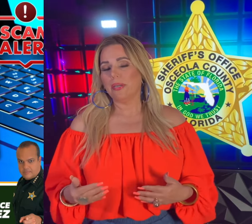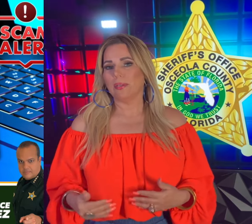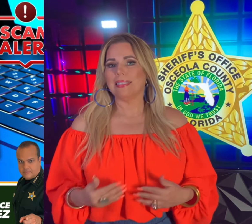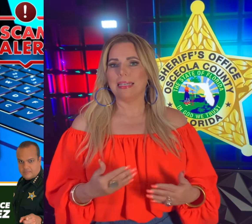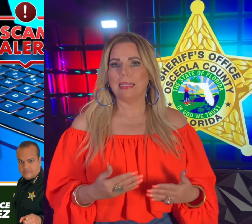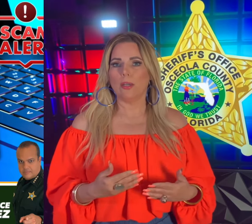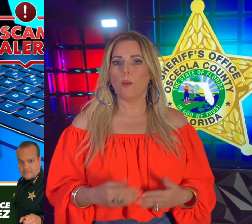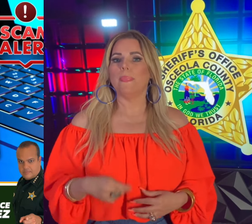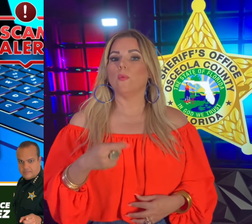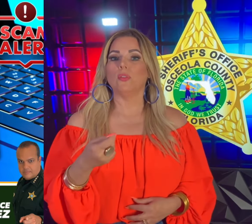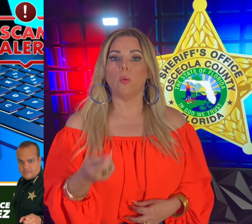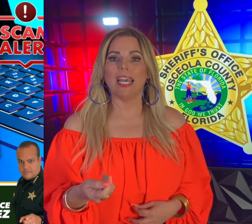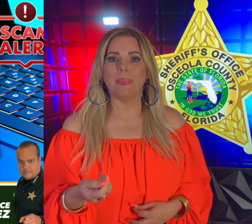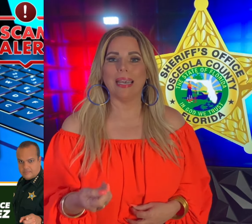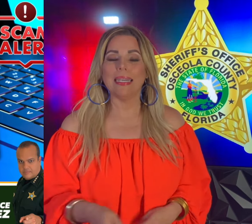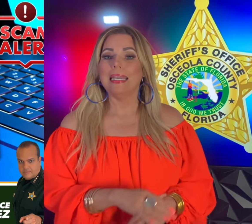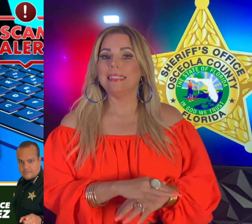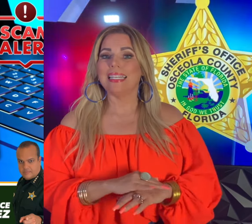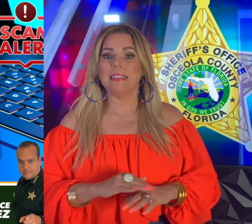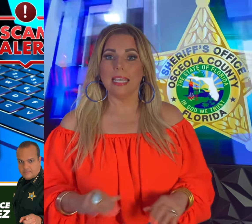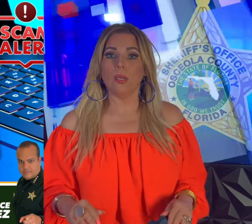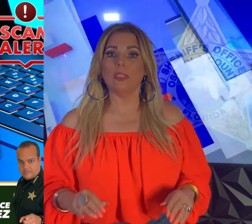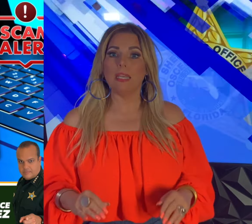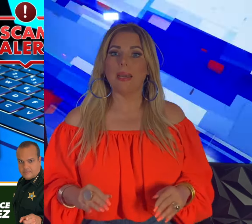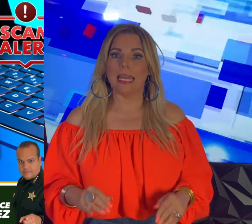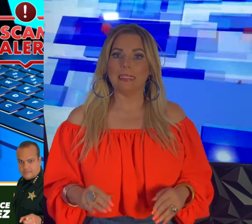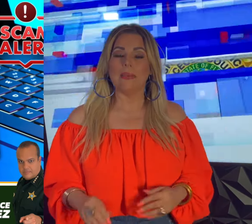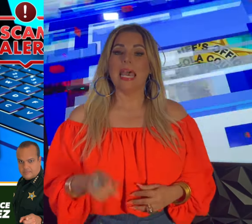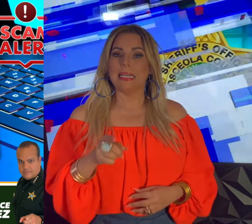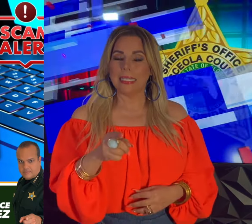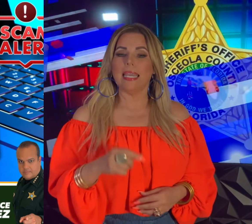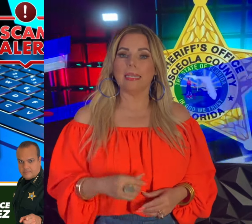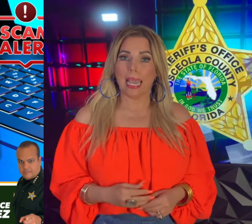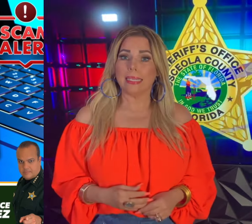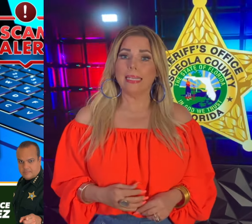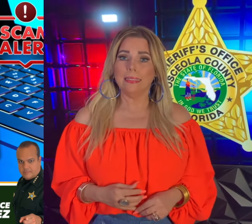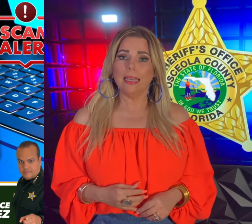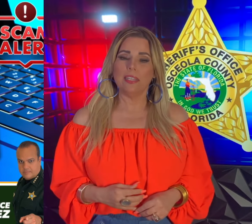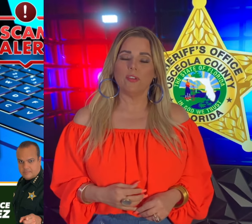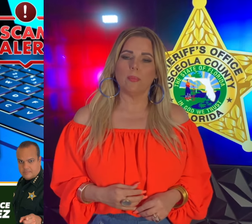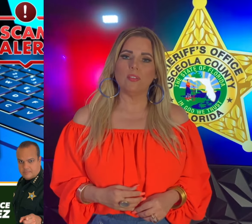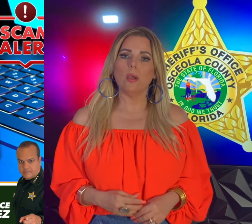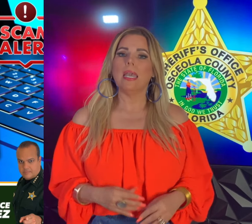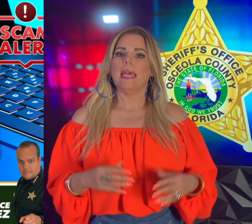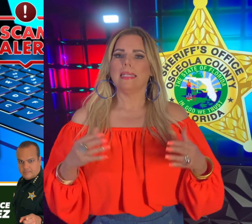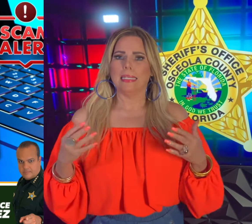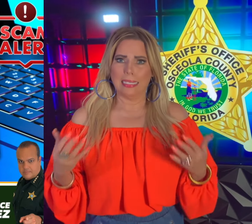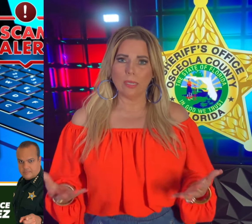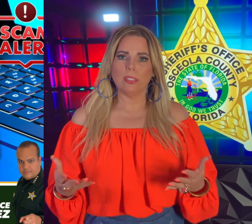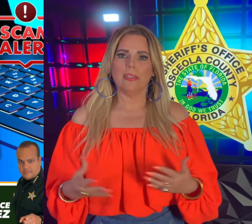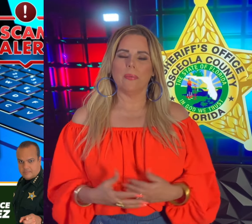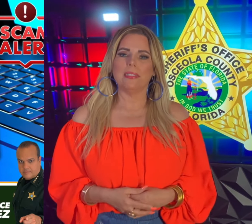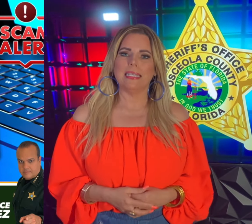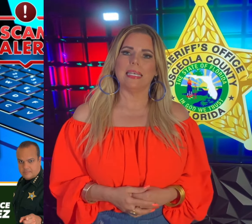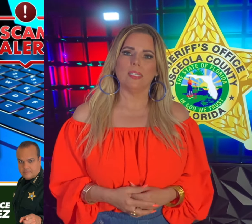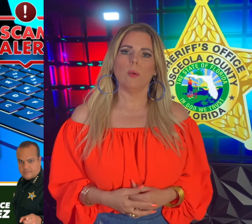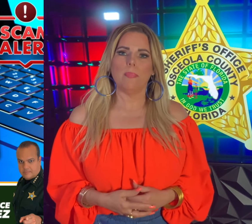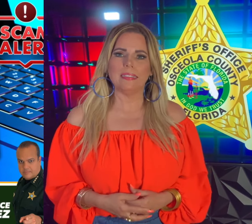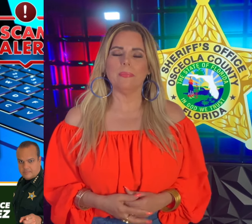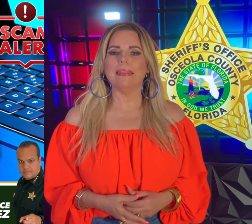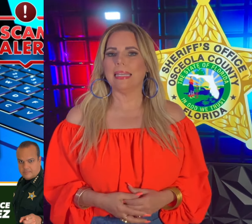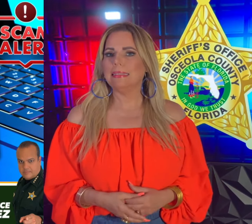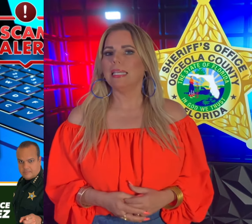las personas hacen la compra y cuando van a pagar tienen cero de balance. Así que aquí está la información de qué usted debe hacer si ha